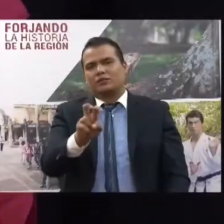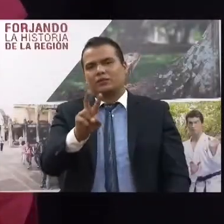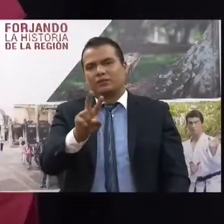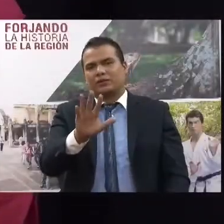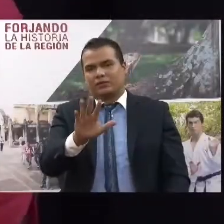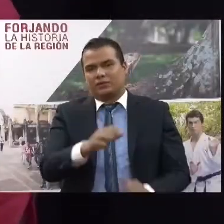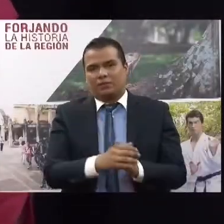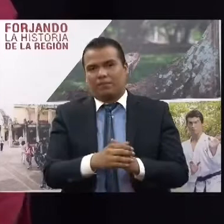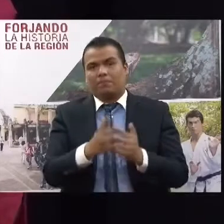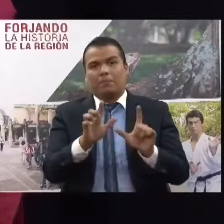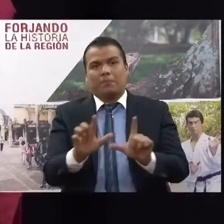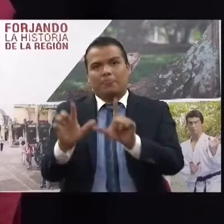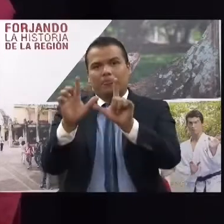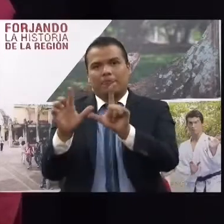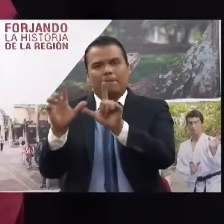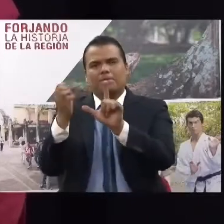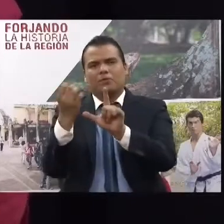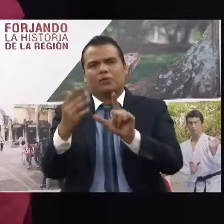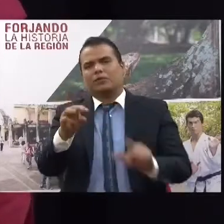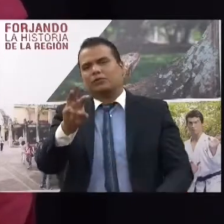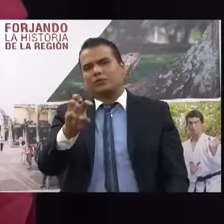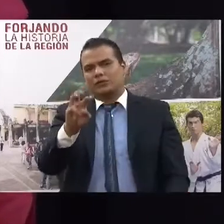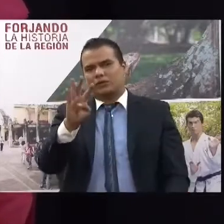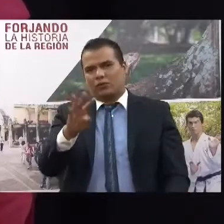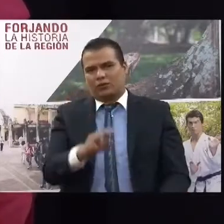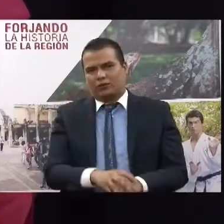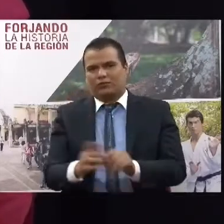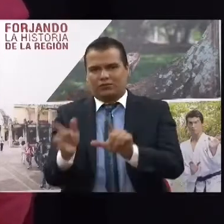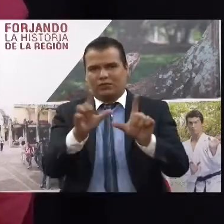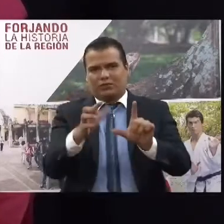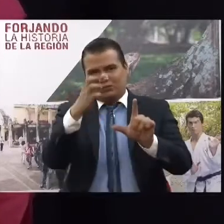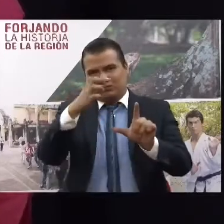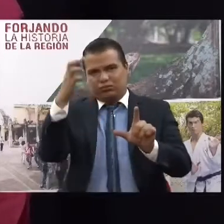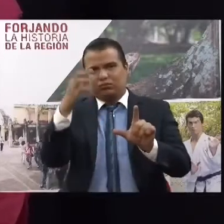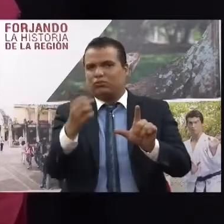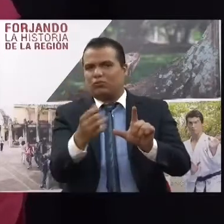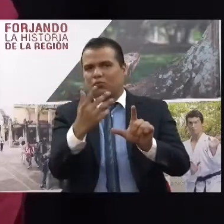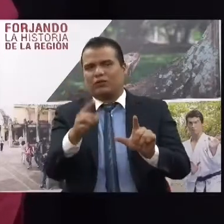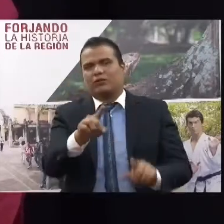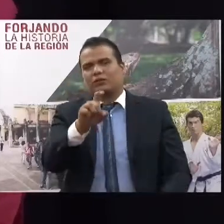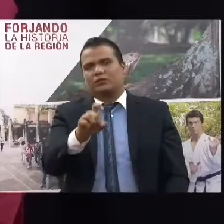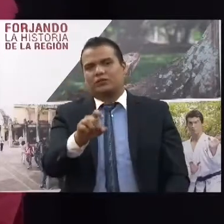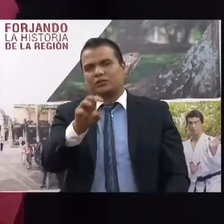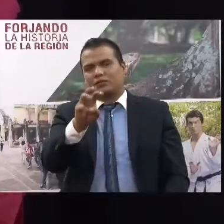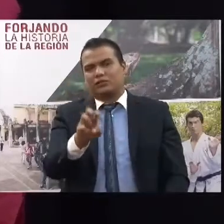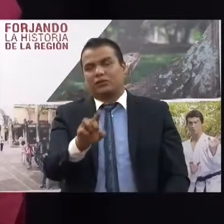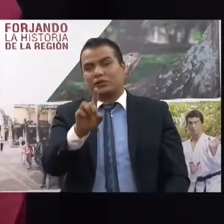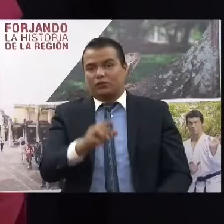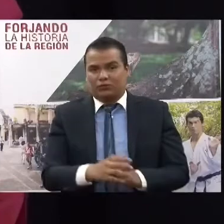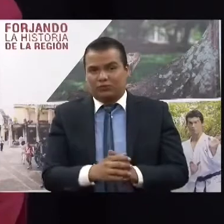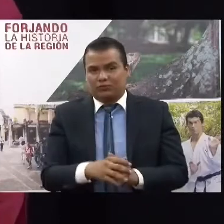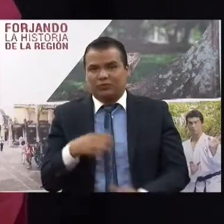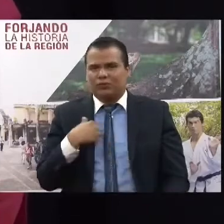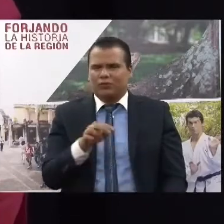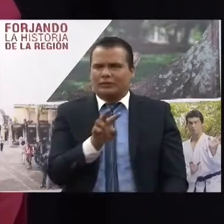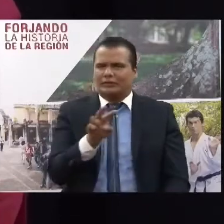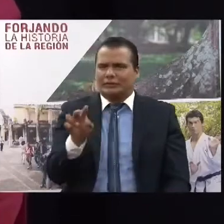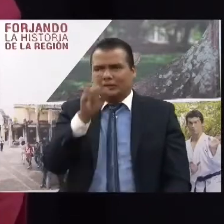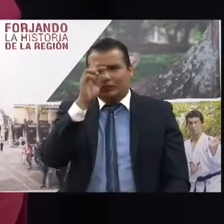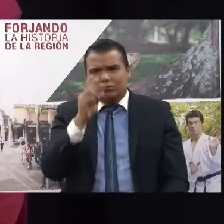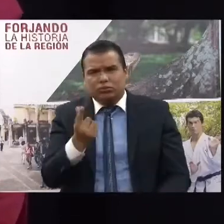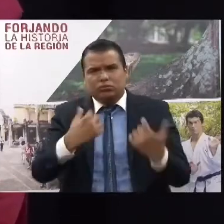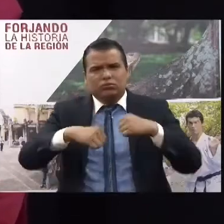84 son de posgrado y 641 de pregrado. Quiero expresarles mi admiración por su